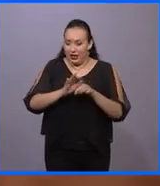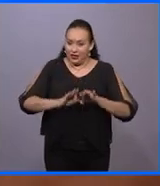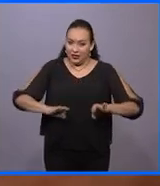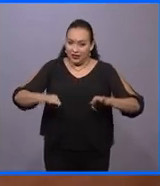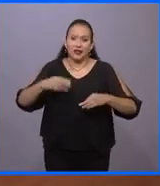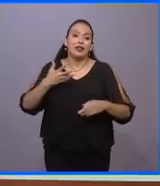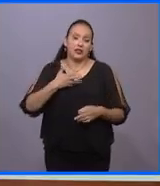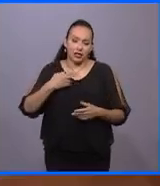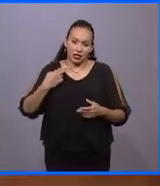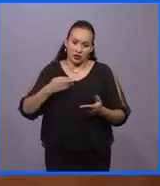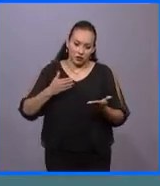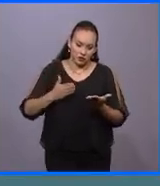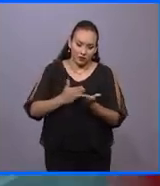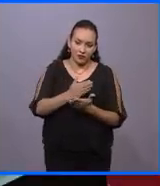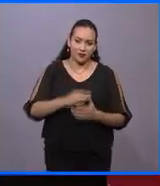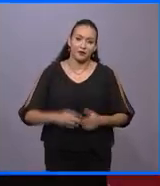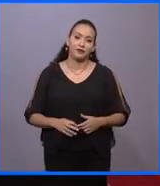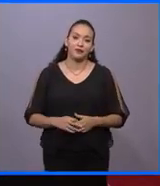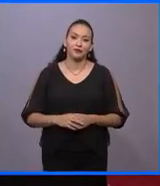al nombre.